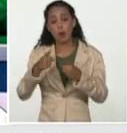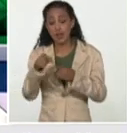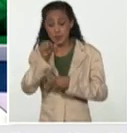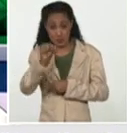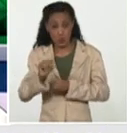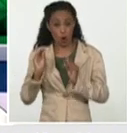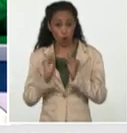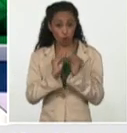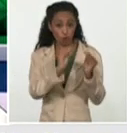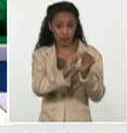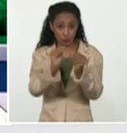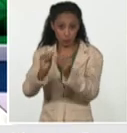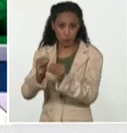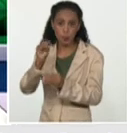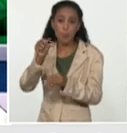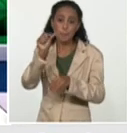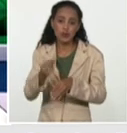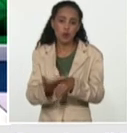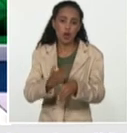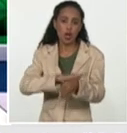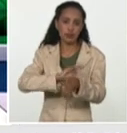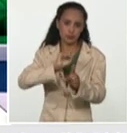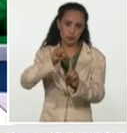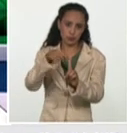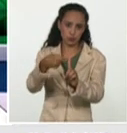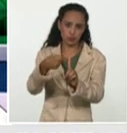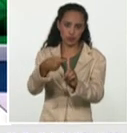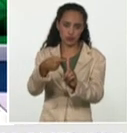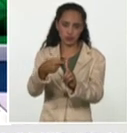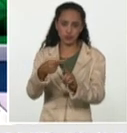sido diagnosticado previamente.